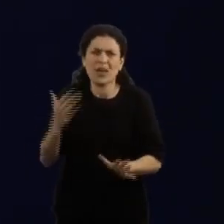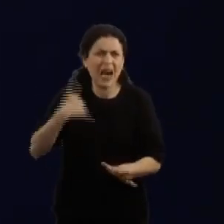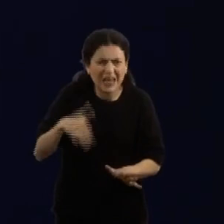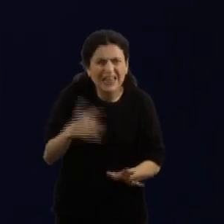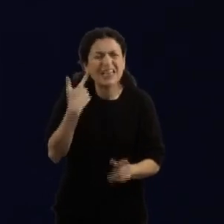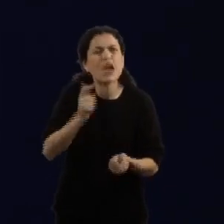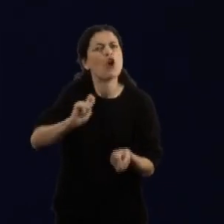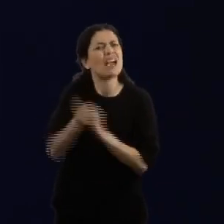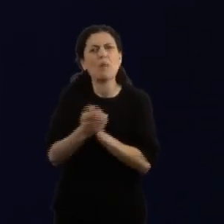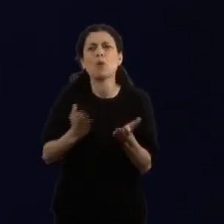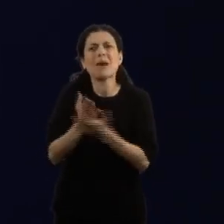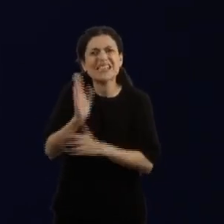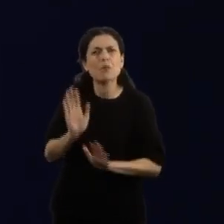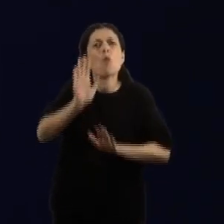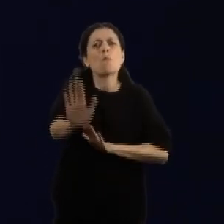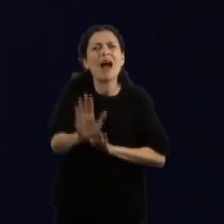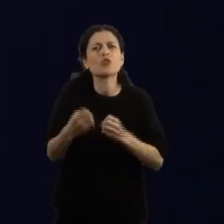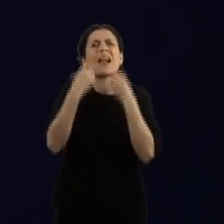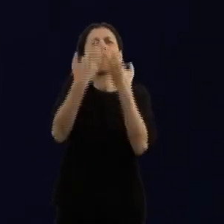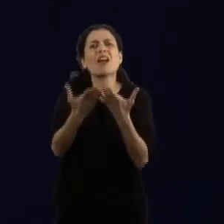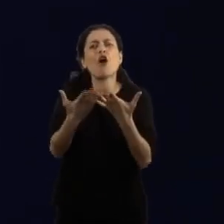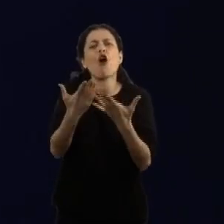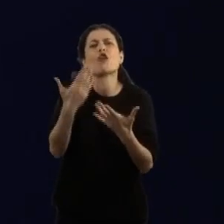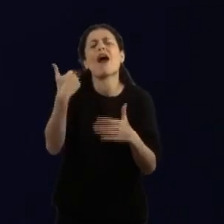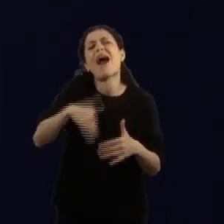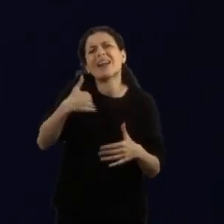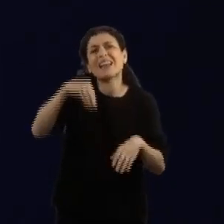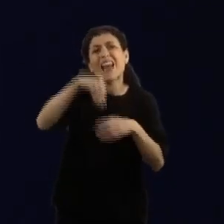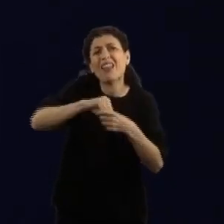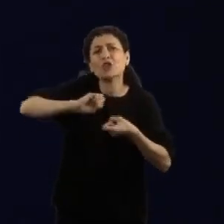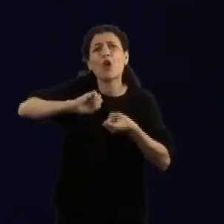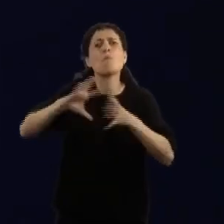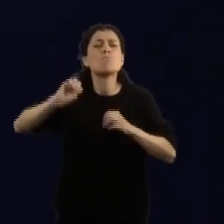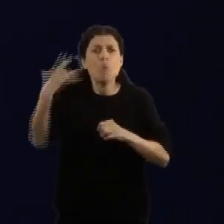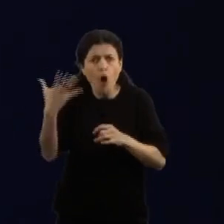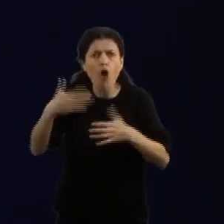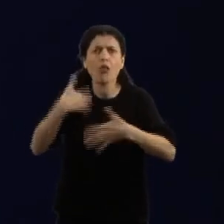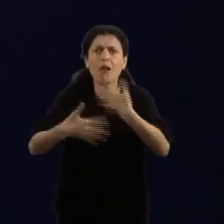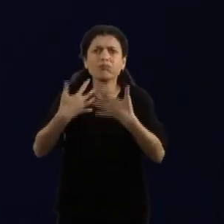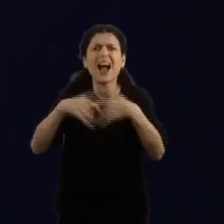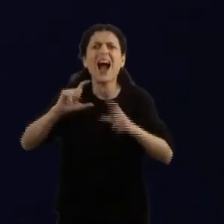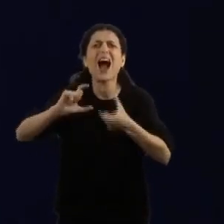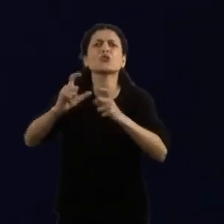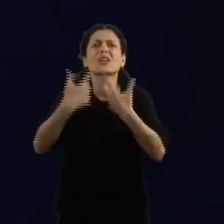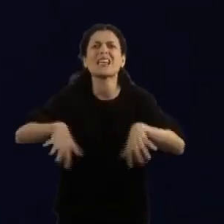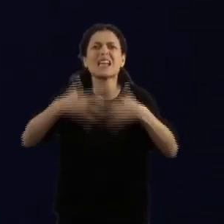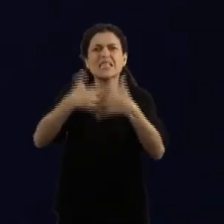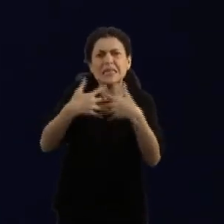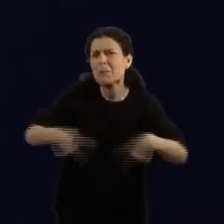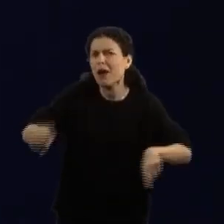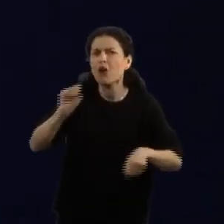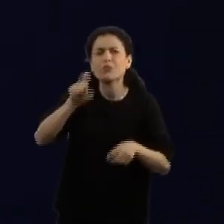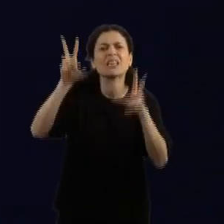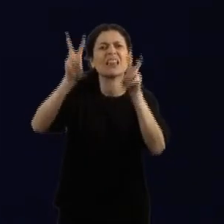muy importante para la modernización y la liberalización del espacio aéreo. Por supuesto que esto va